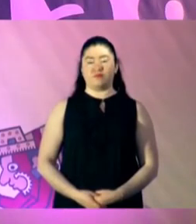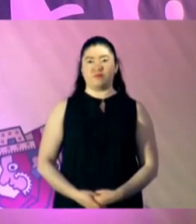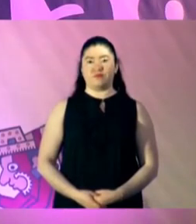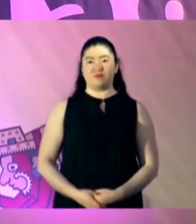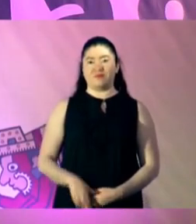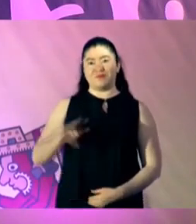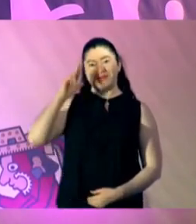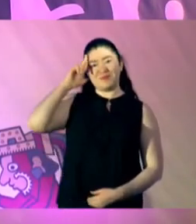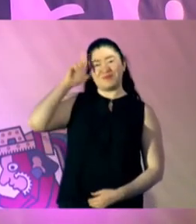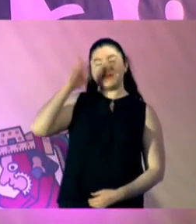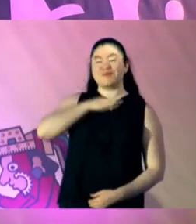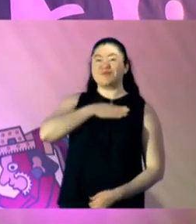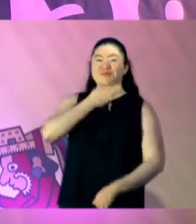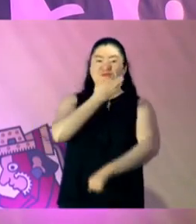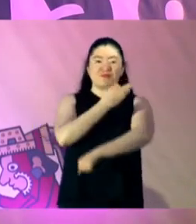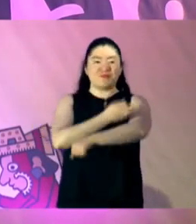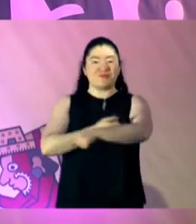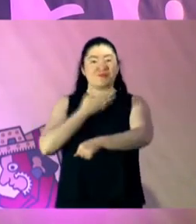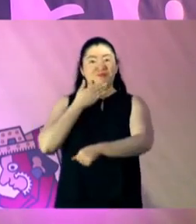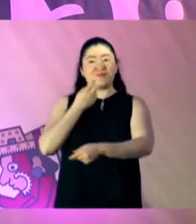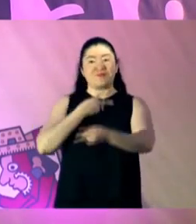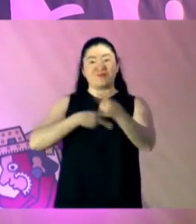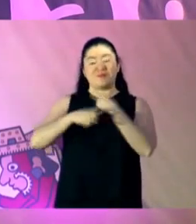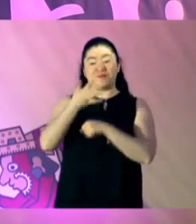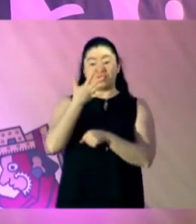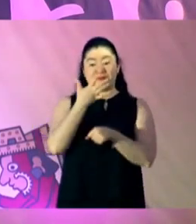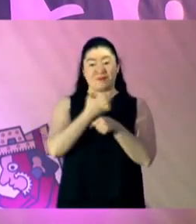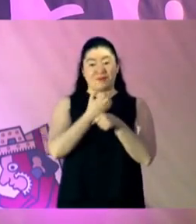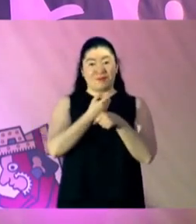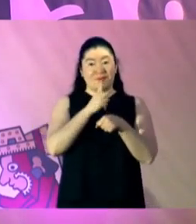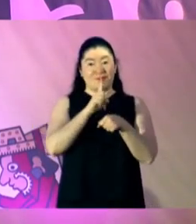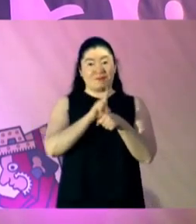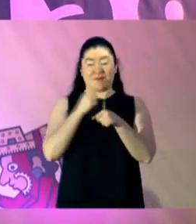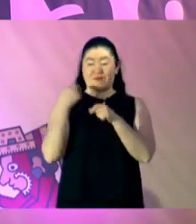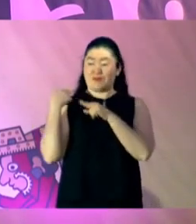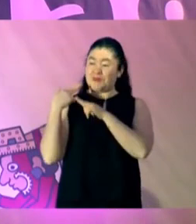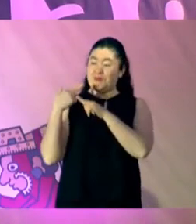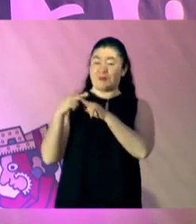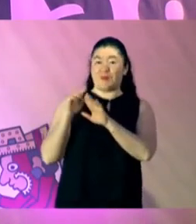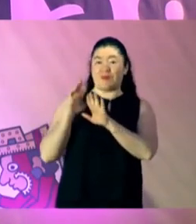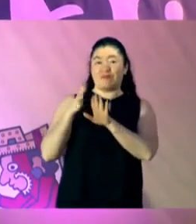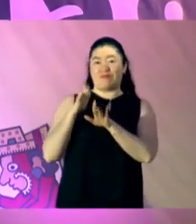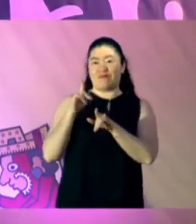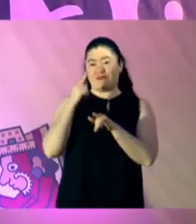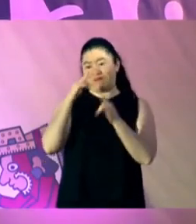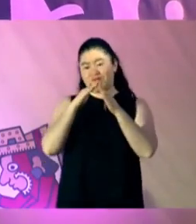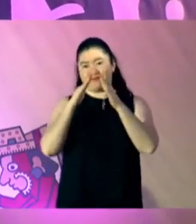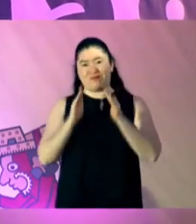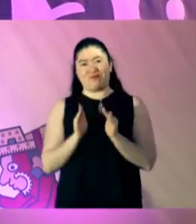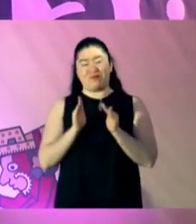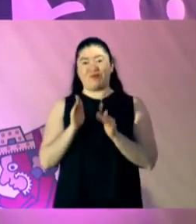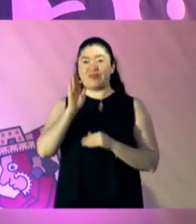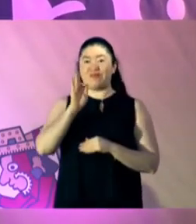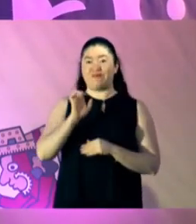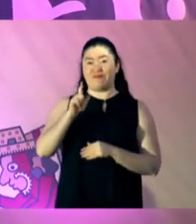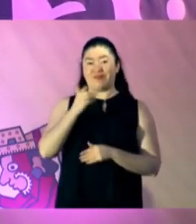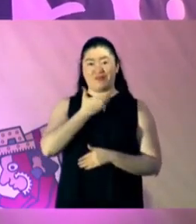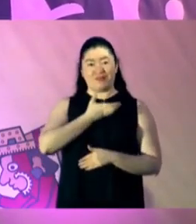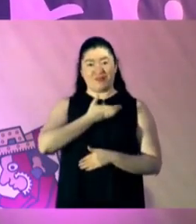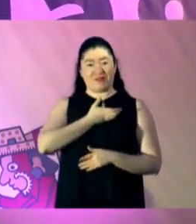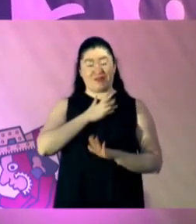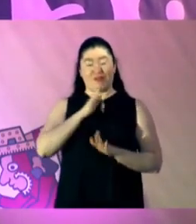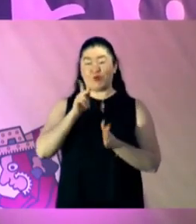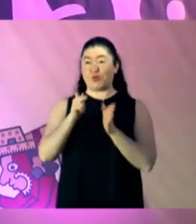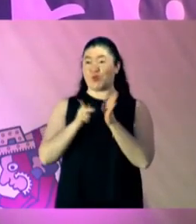hola que tal buenas tardes bienvenidos a este quinto día de feria la feria internacional del libro del zócalo por fin